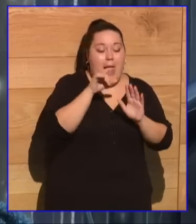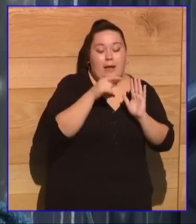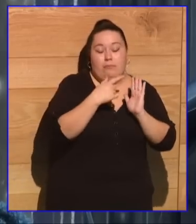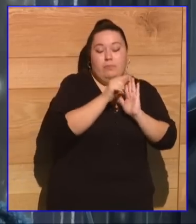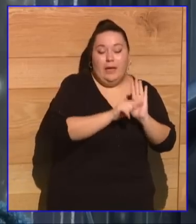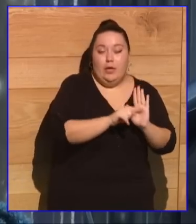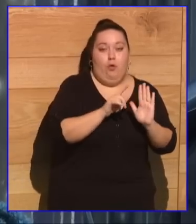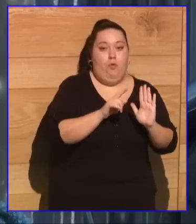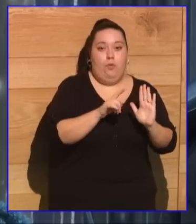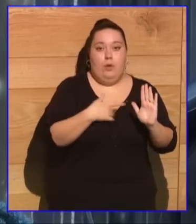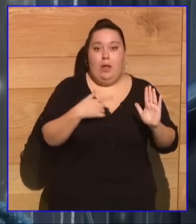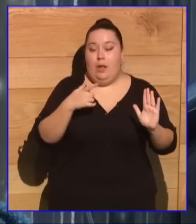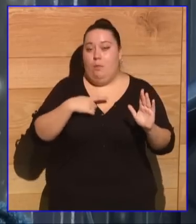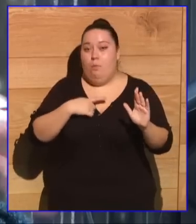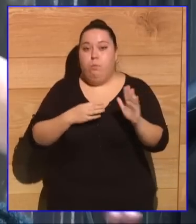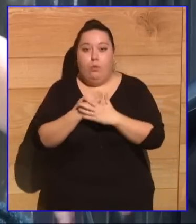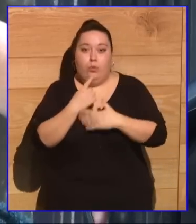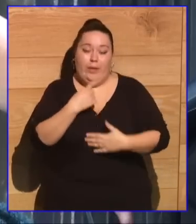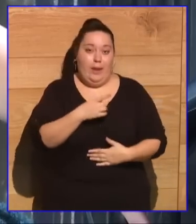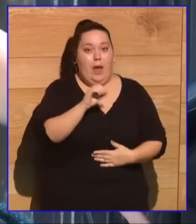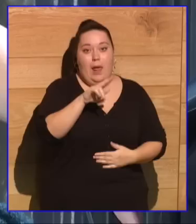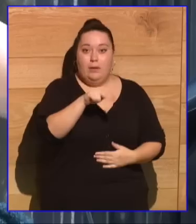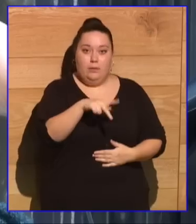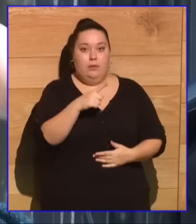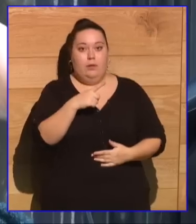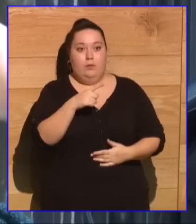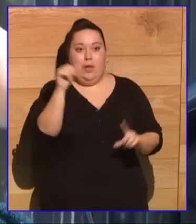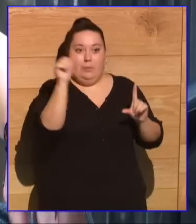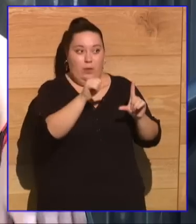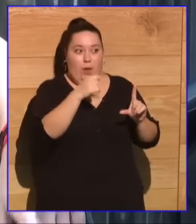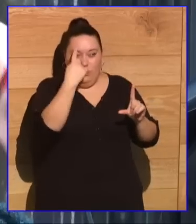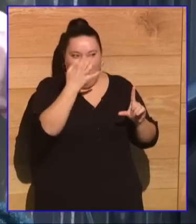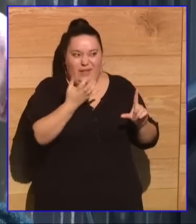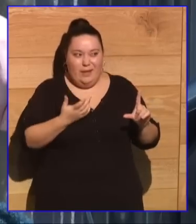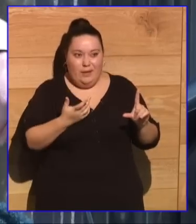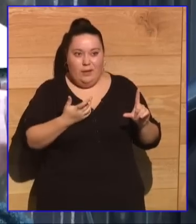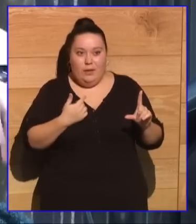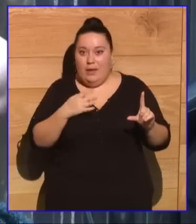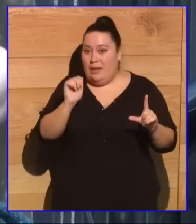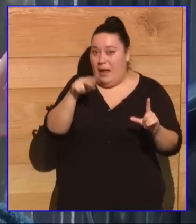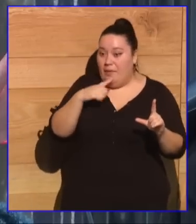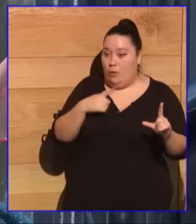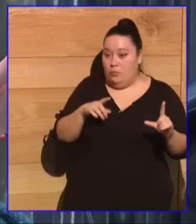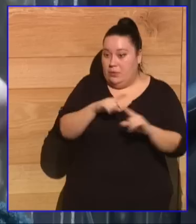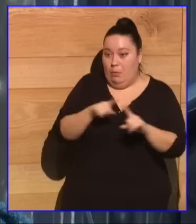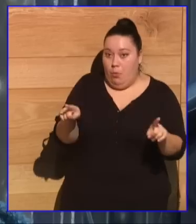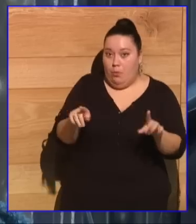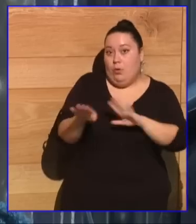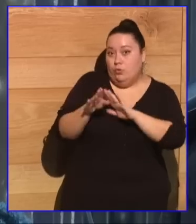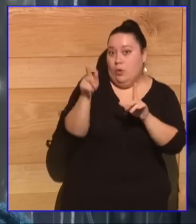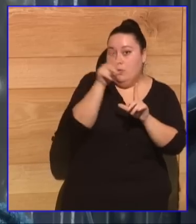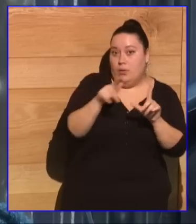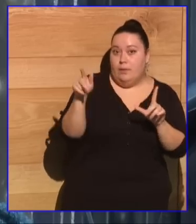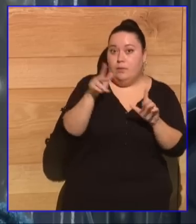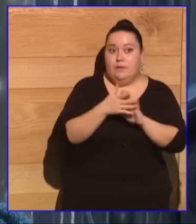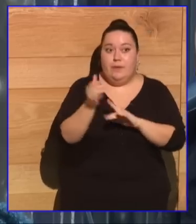desde luego el hecho de que el productor le dijera a Alan Parker, oye, ¿tú sabes de qué va esta peli? Porque yo no, ¿eh? Y le dijo a Alan Parker, yo tampoco. Y siguieron rodando. Quiero decir que